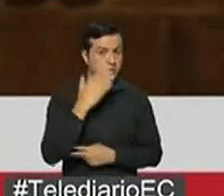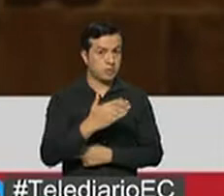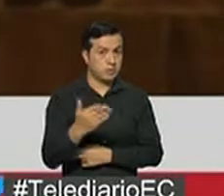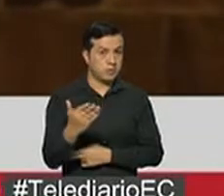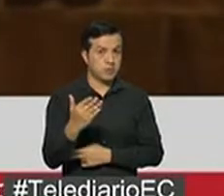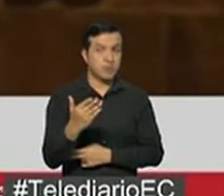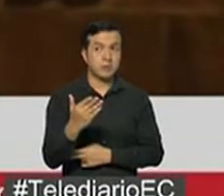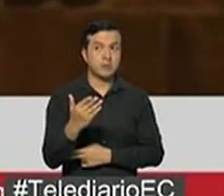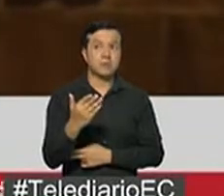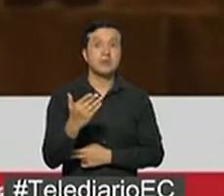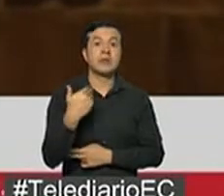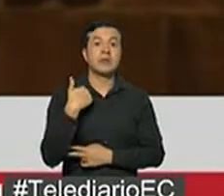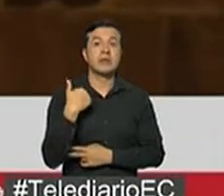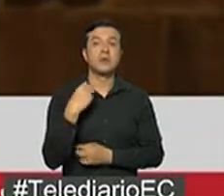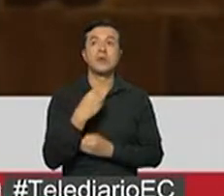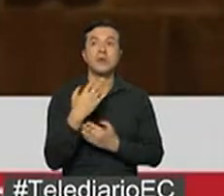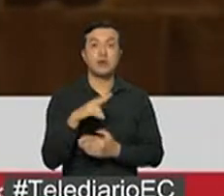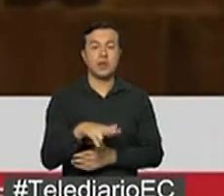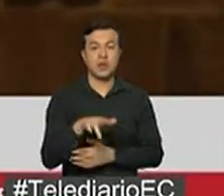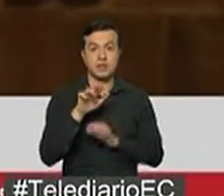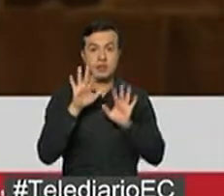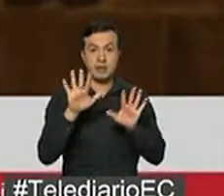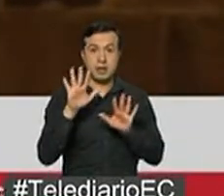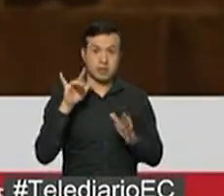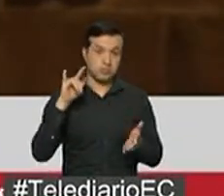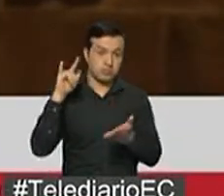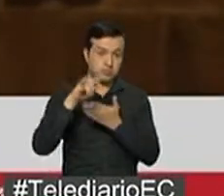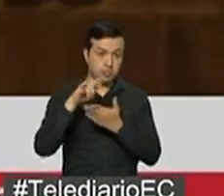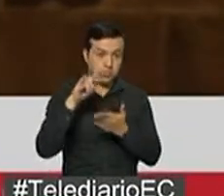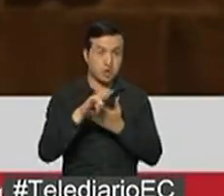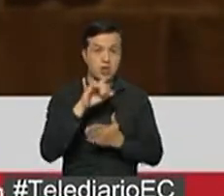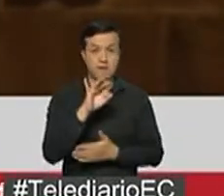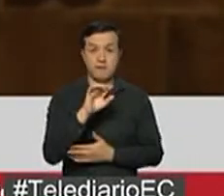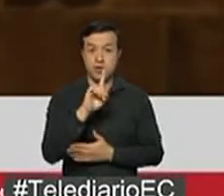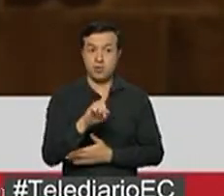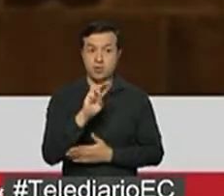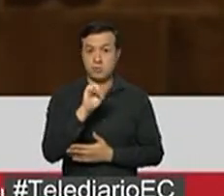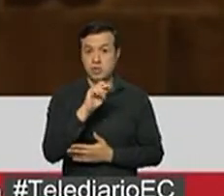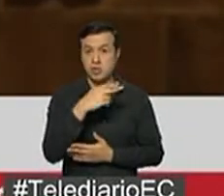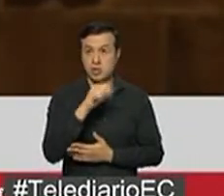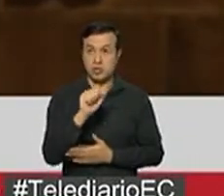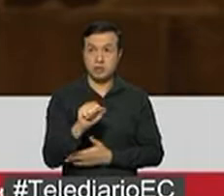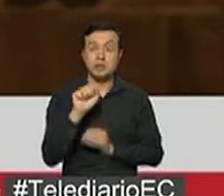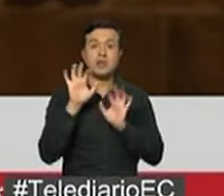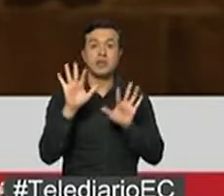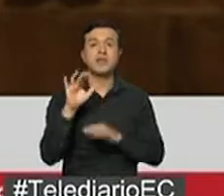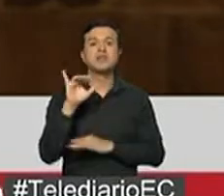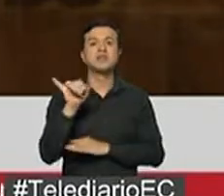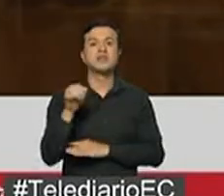vamos diez a doce mirage de agua